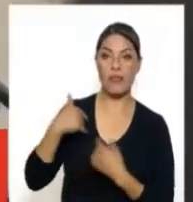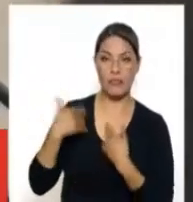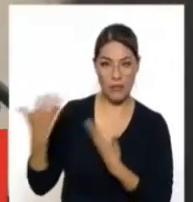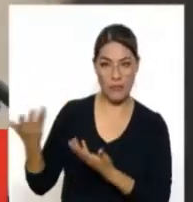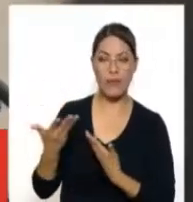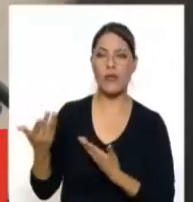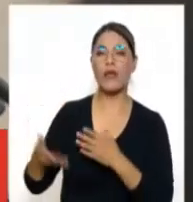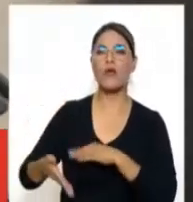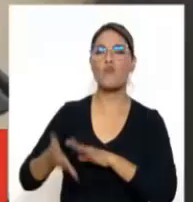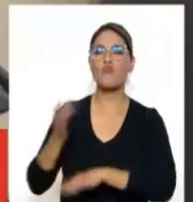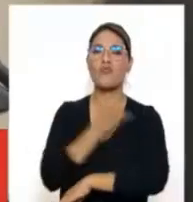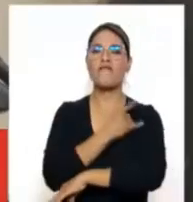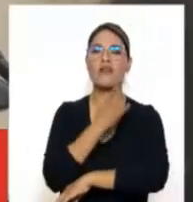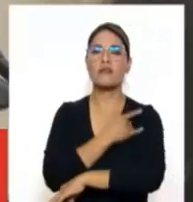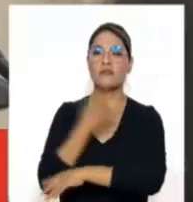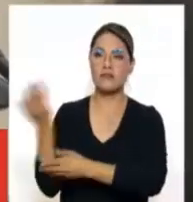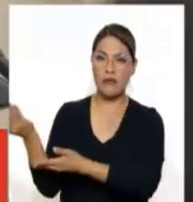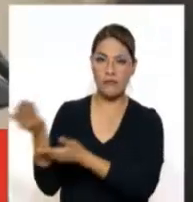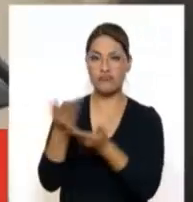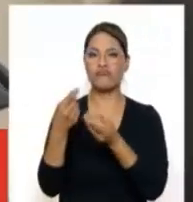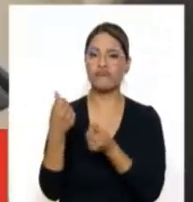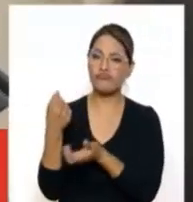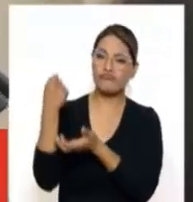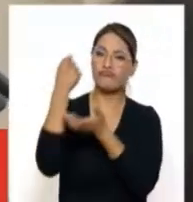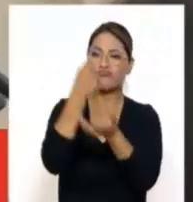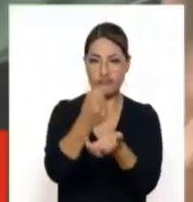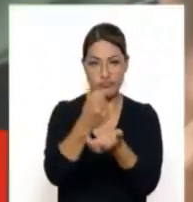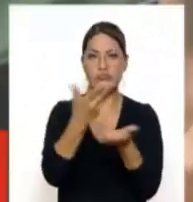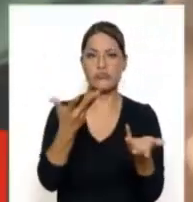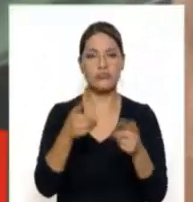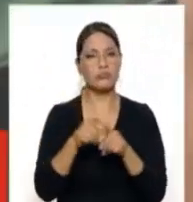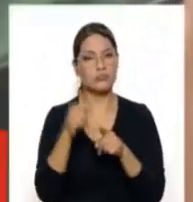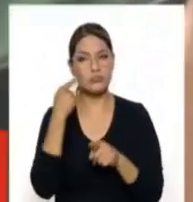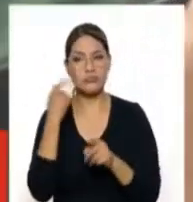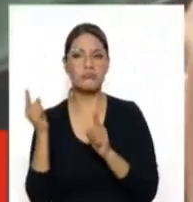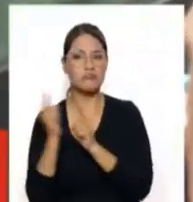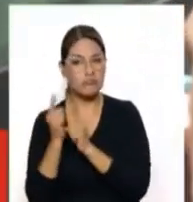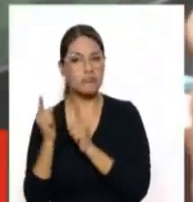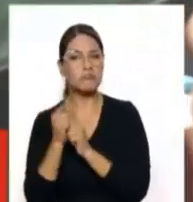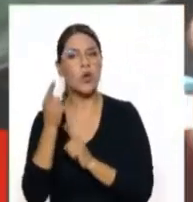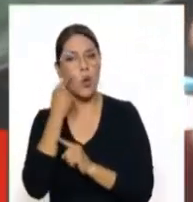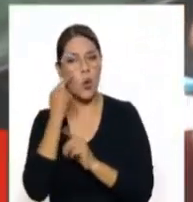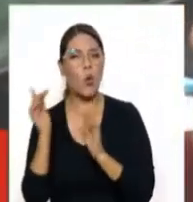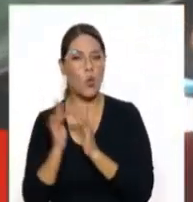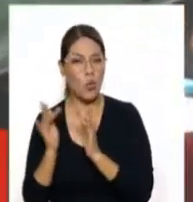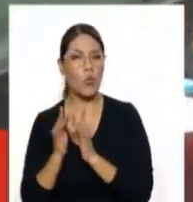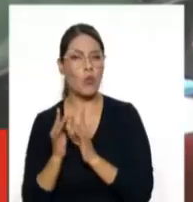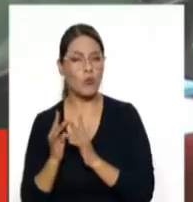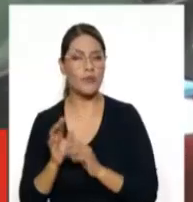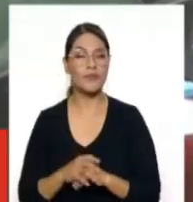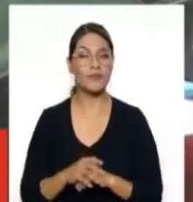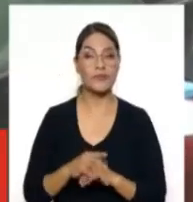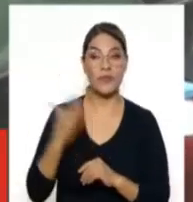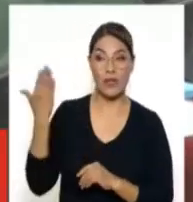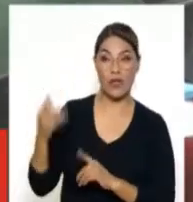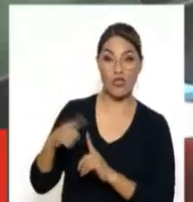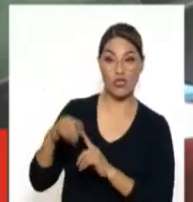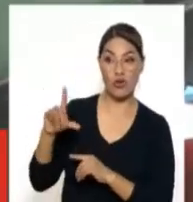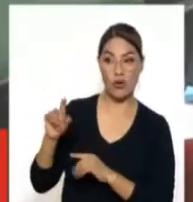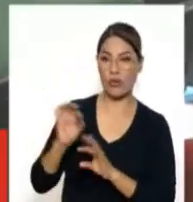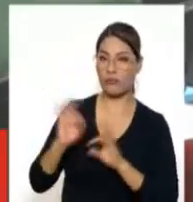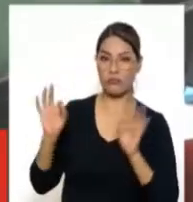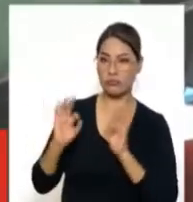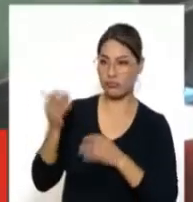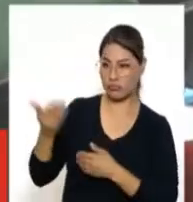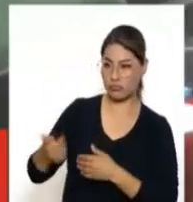a la Universidad de Stanford para sus obras. O sea, era una relación cercana. En otras consultas, Toledo Manrique dijo que no mantenía una relación con